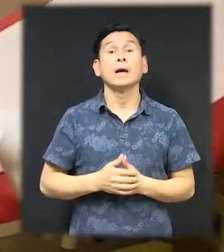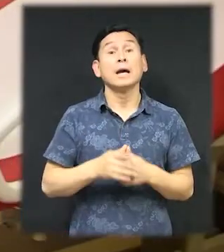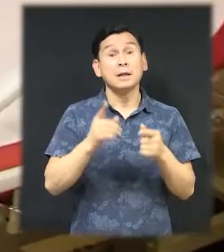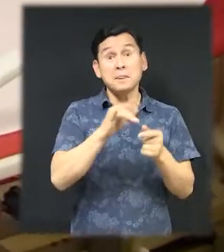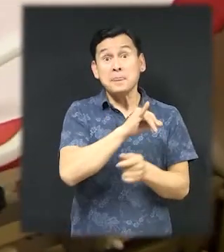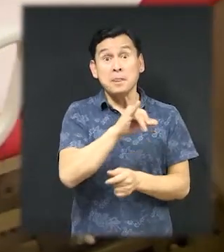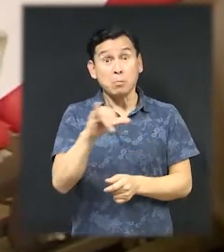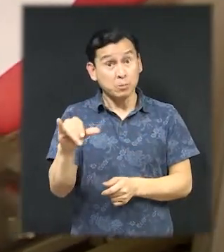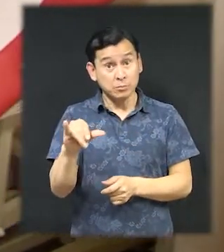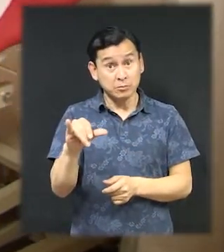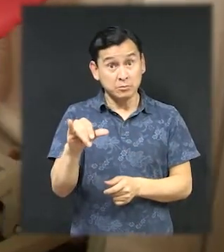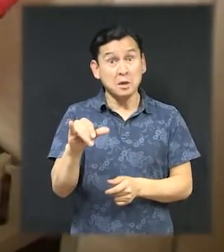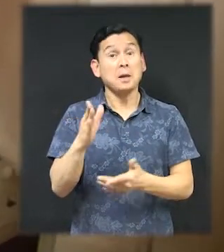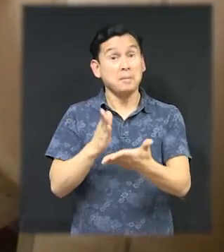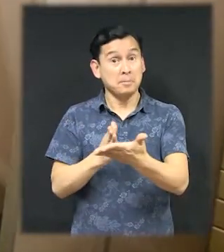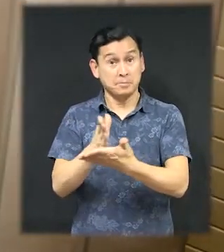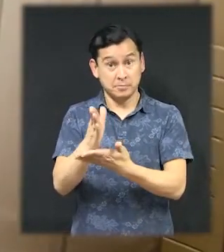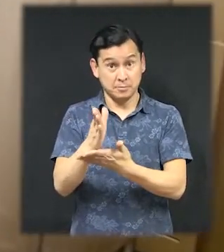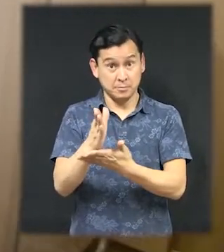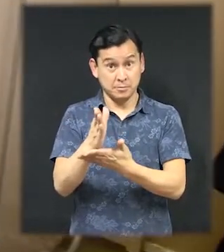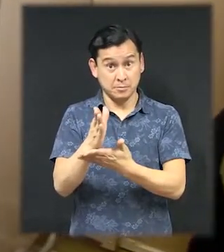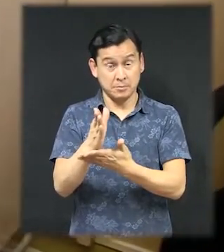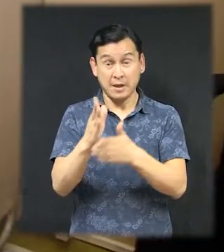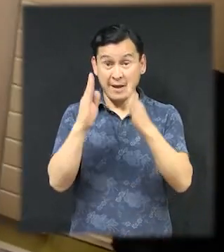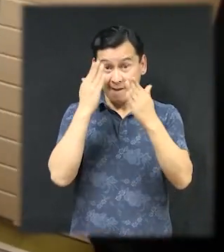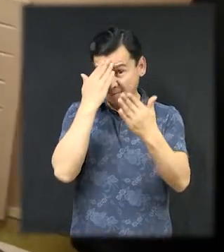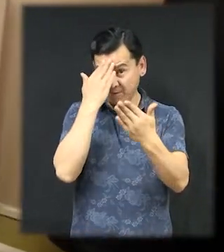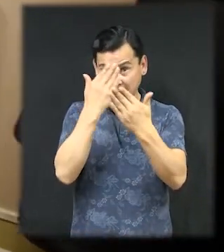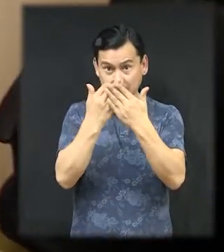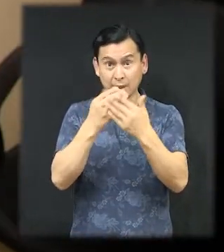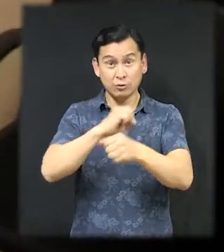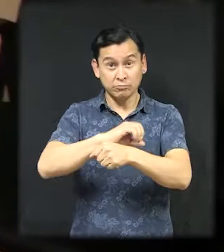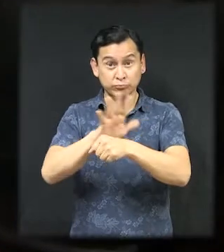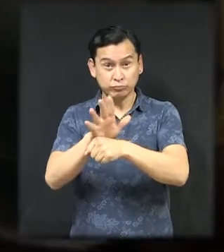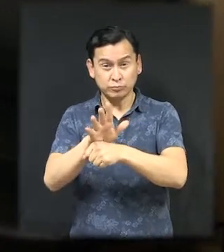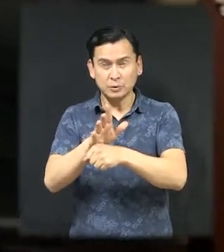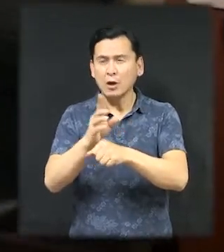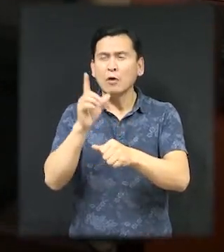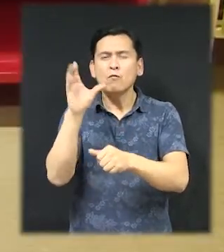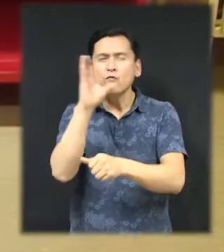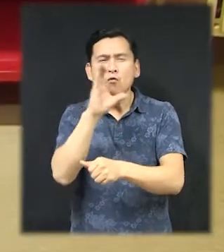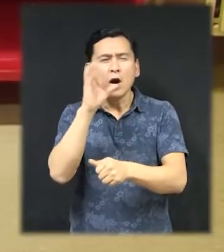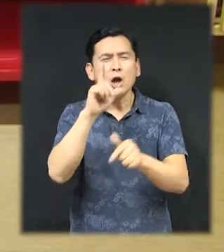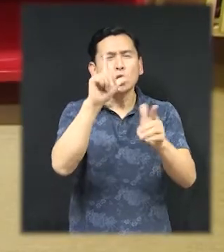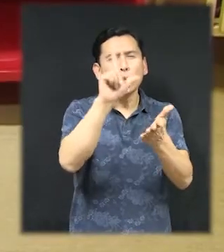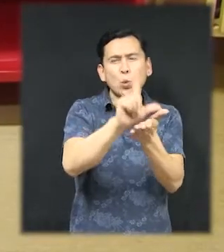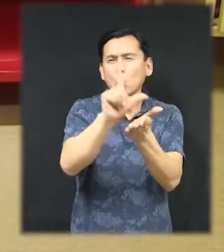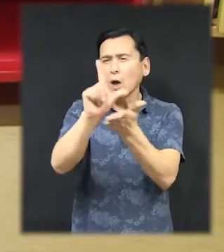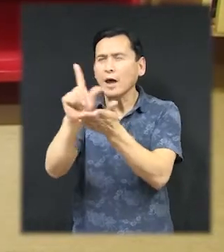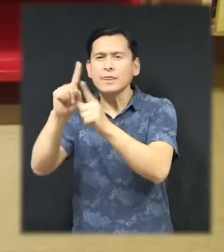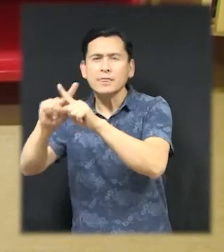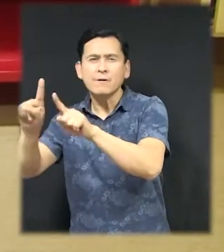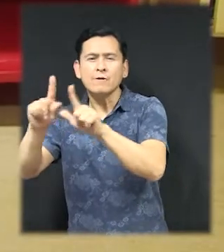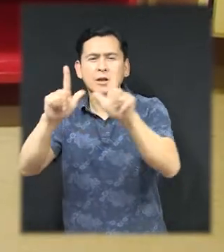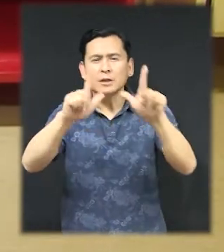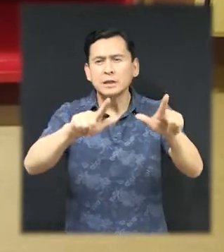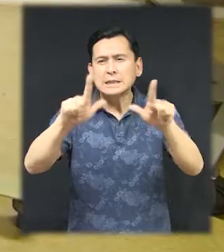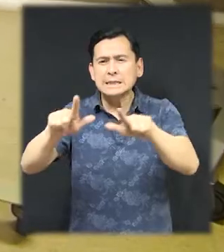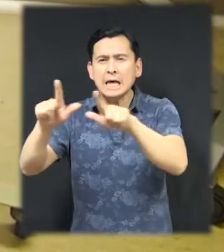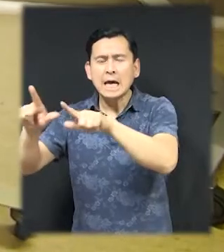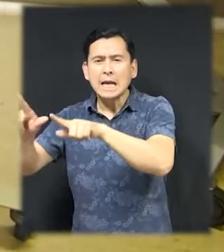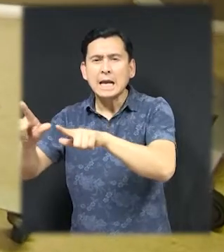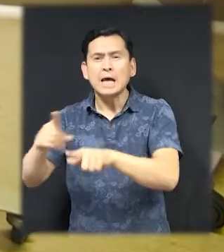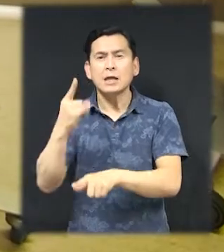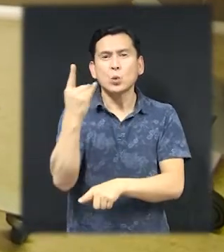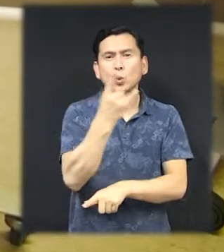fue que partimos enfrentando esta pandemia, ubicando los espacios y redefiniendo la ubicación de nuestro servicio de